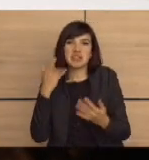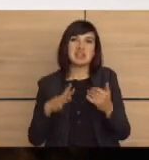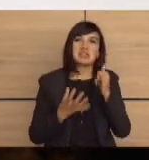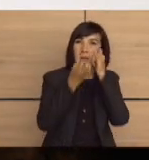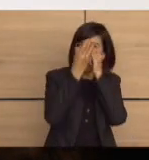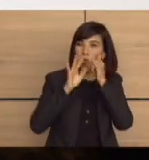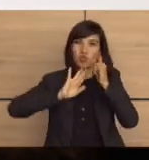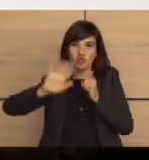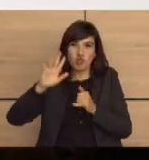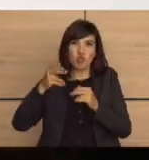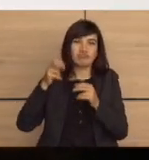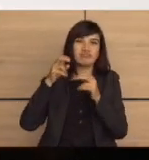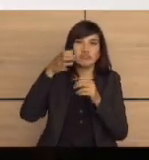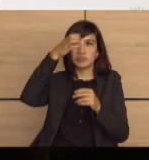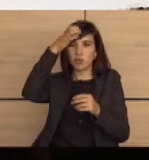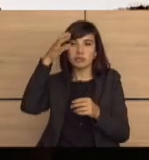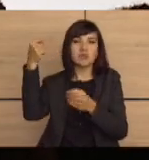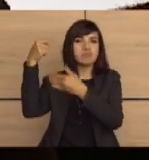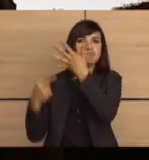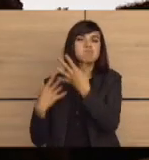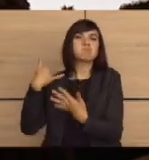desarrollos muy, muy importantes.